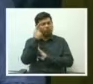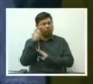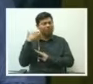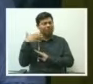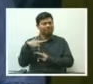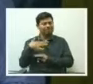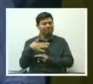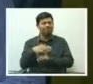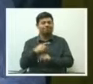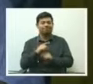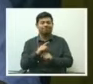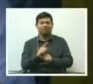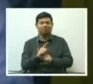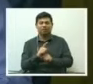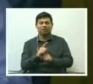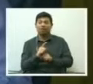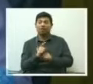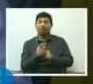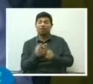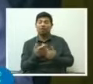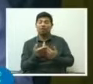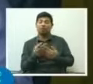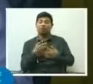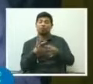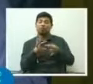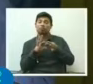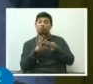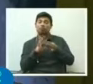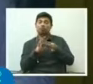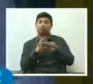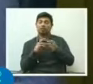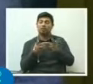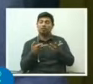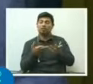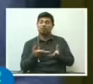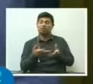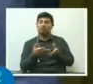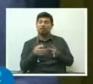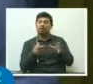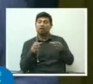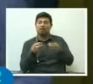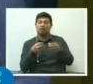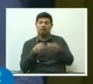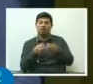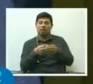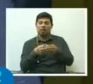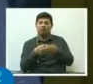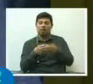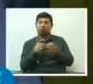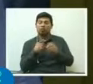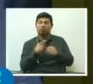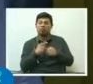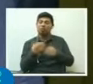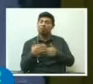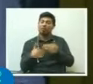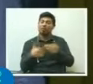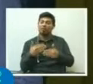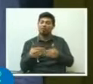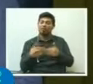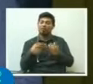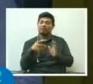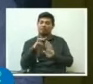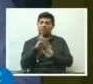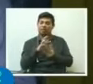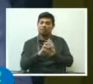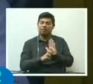también la personalidad jurídica Guavir, que puso a disposición su nombre también para poder sacar este proyecto adelante, y por el tremendo